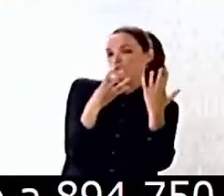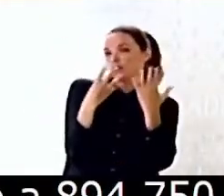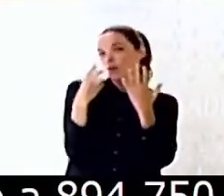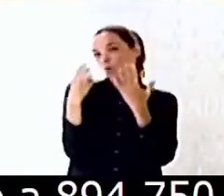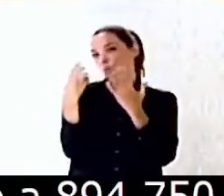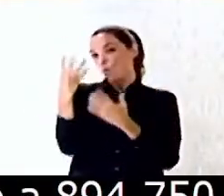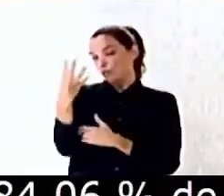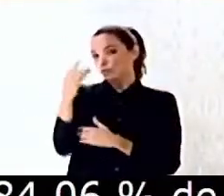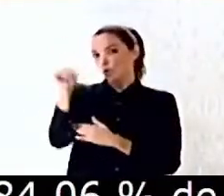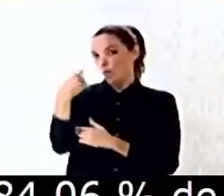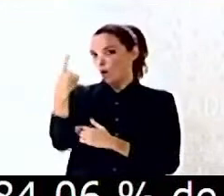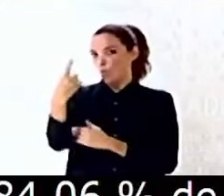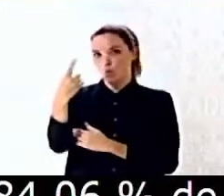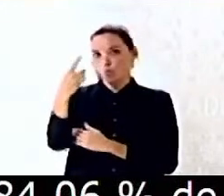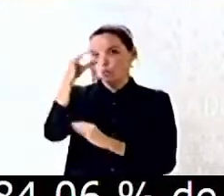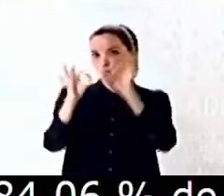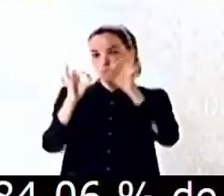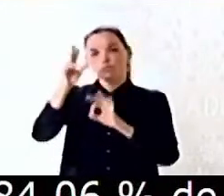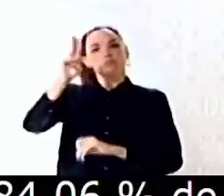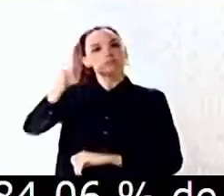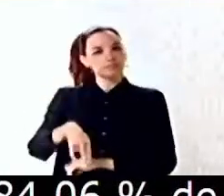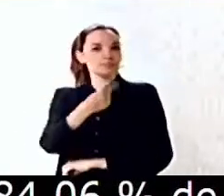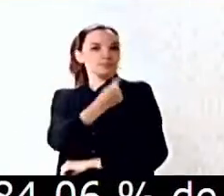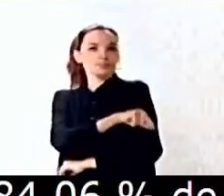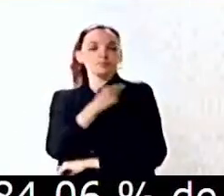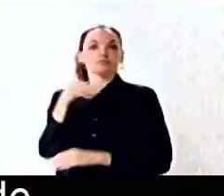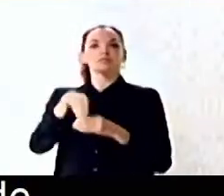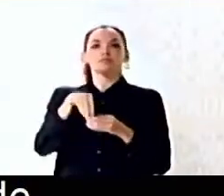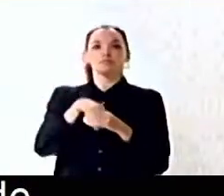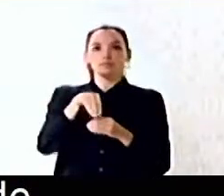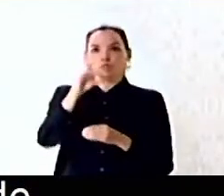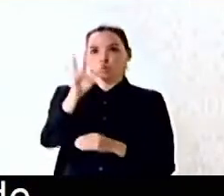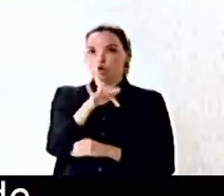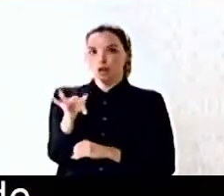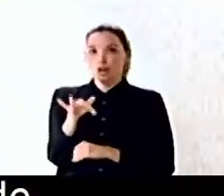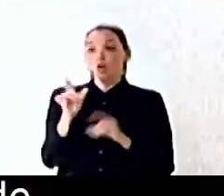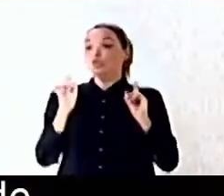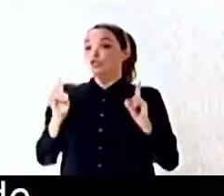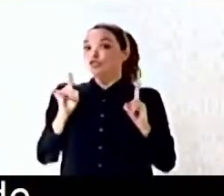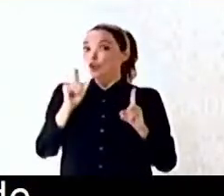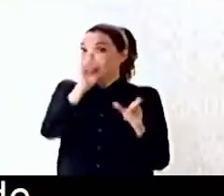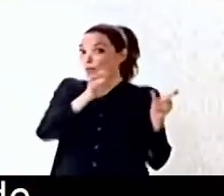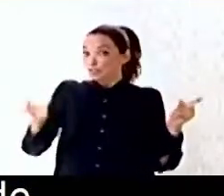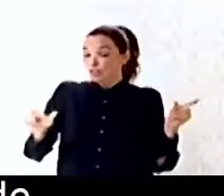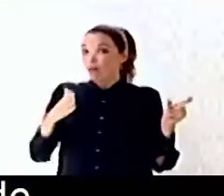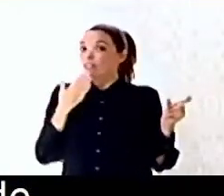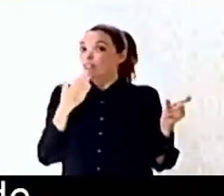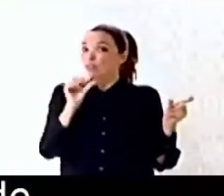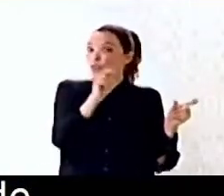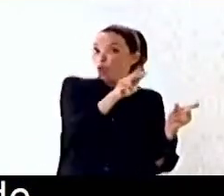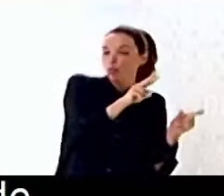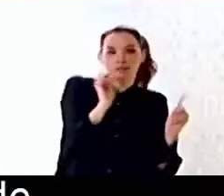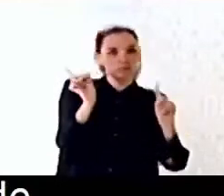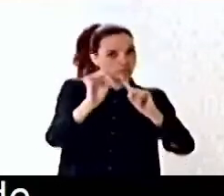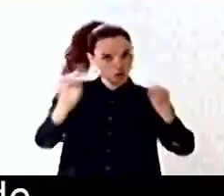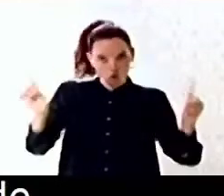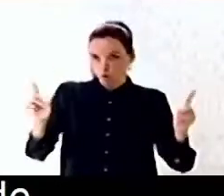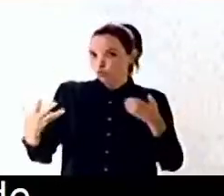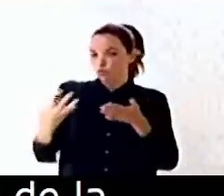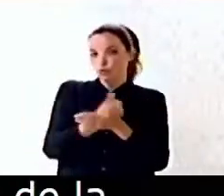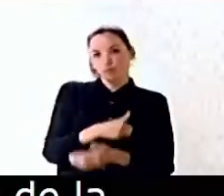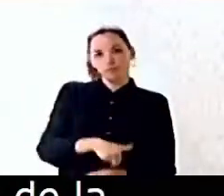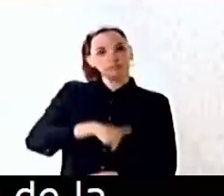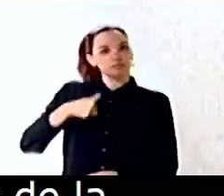de la población total de la Comunidad Autónoma de Extremadura, no de los mayores de 12 años, de la población total INE, que es lo que de